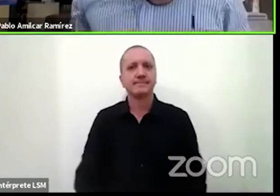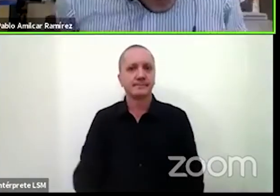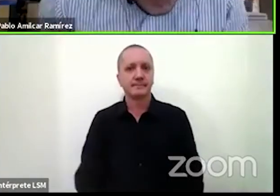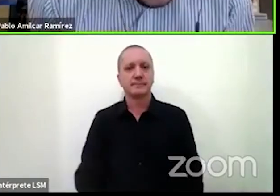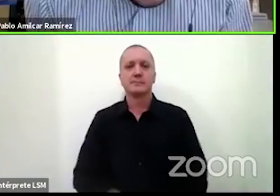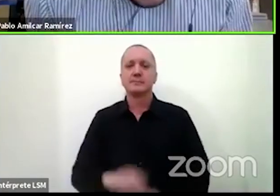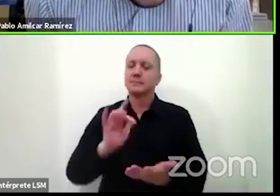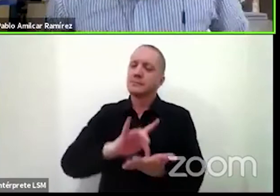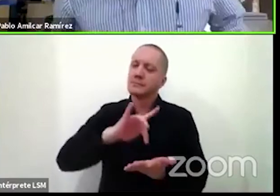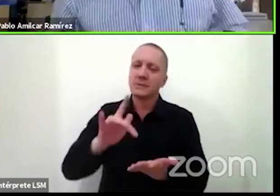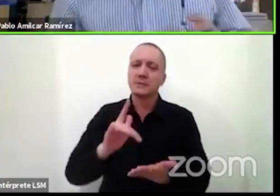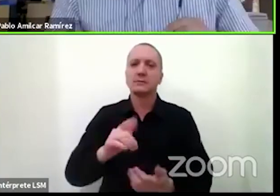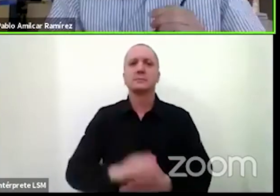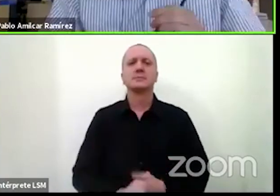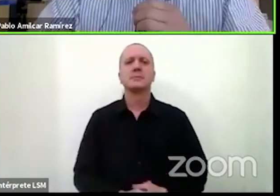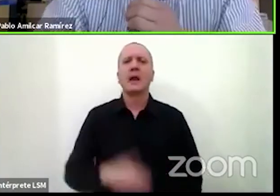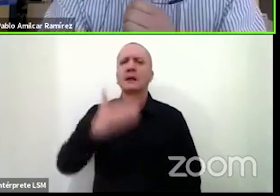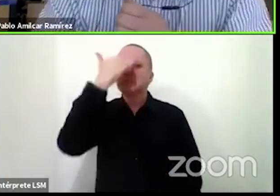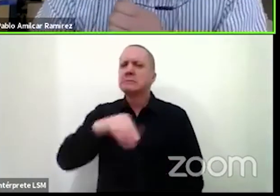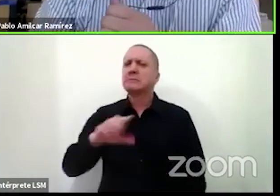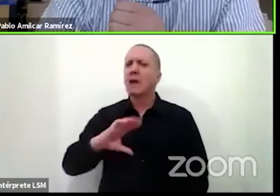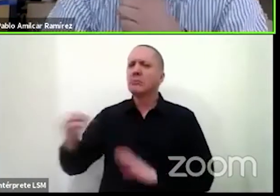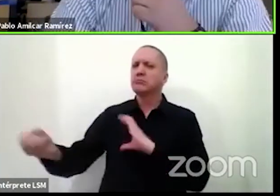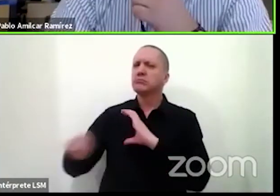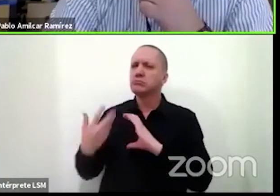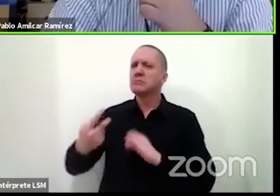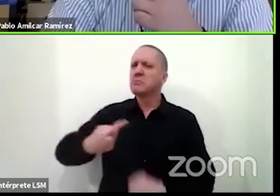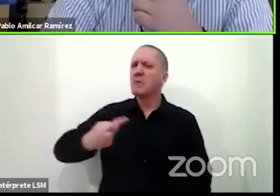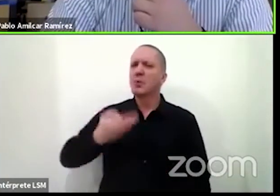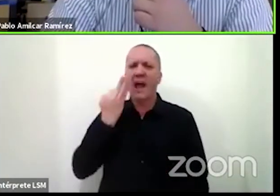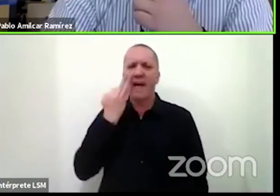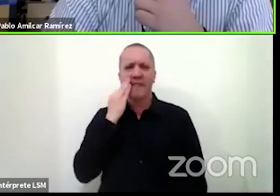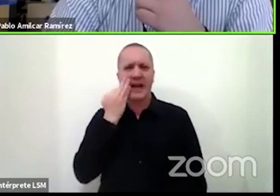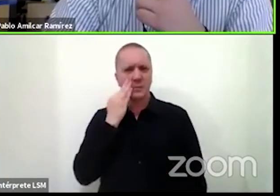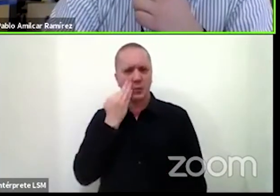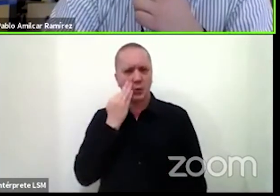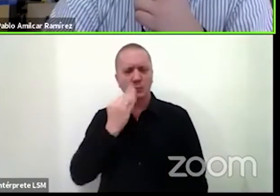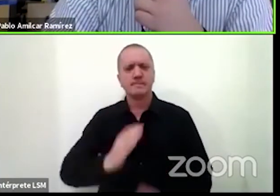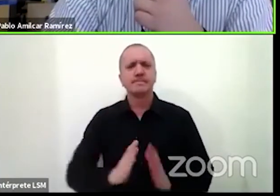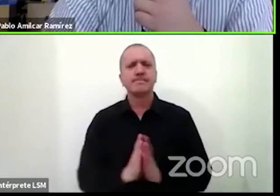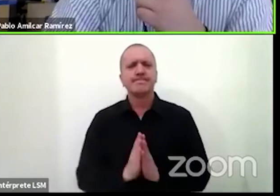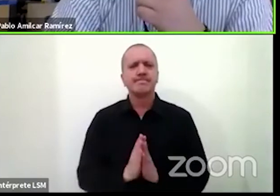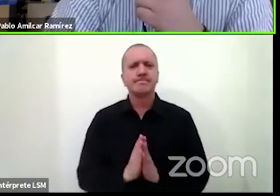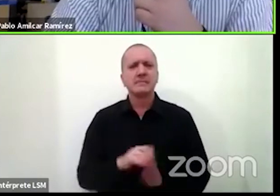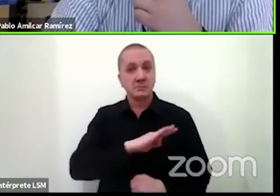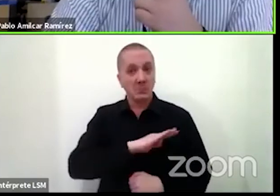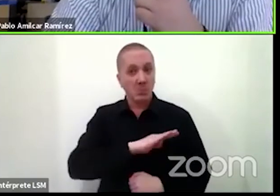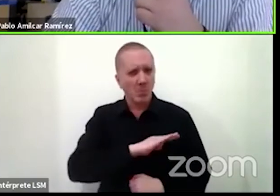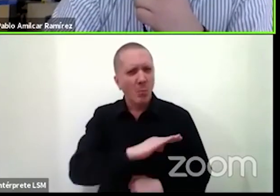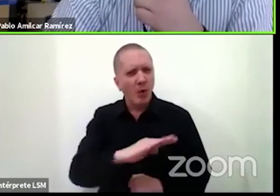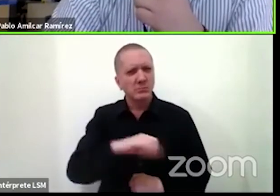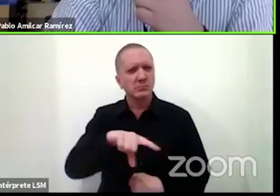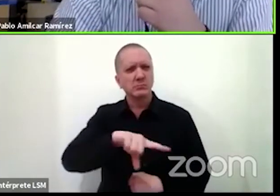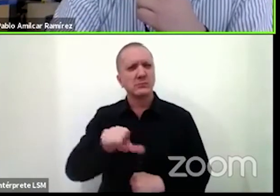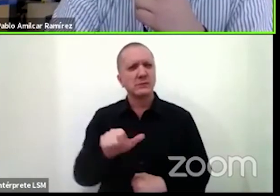Gracias, Links. Sabes que me preguntan en Facebook si sería posible luego que